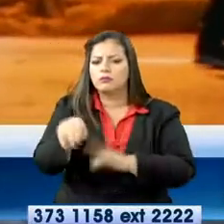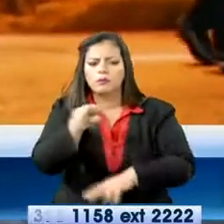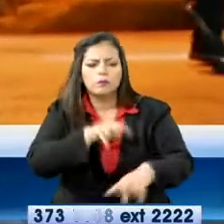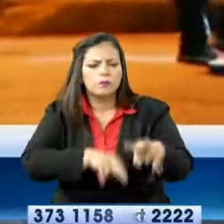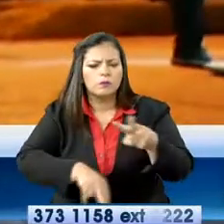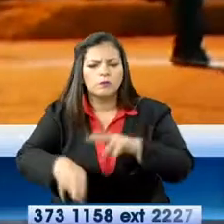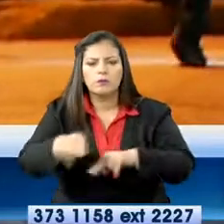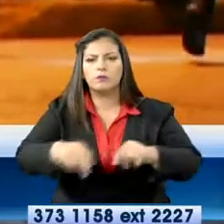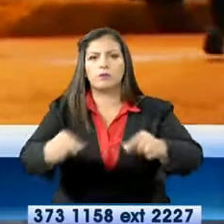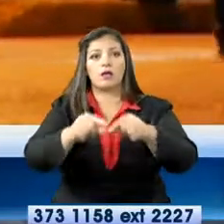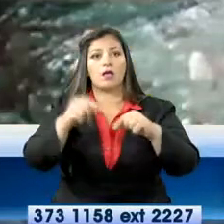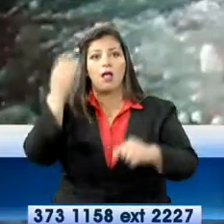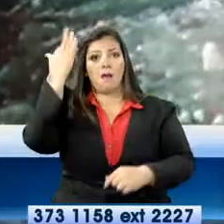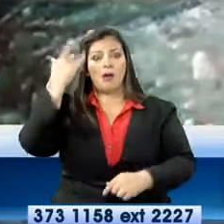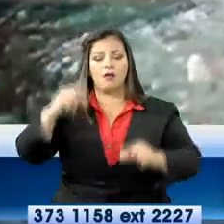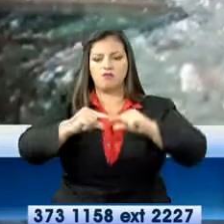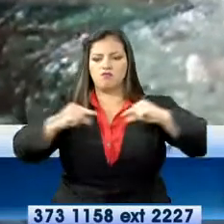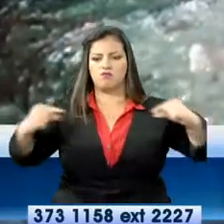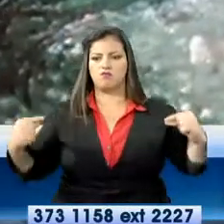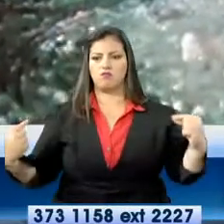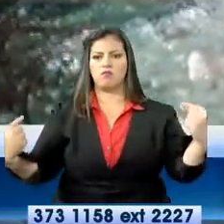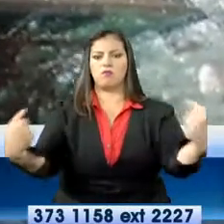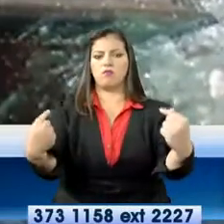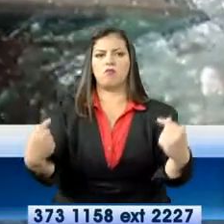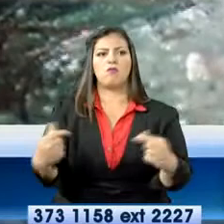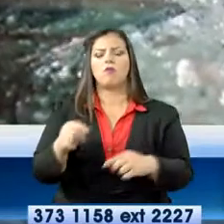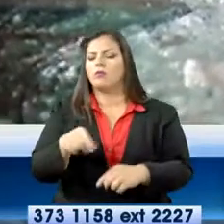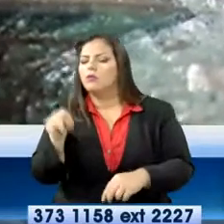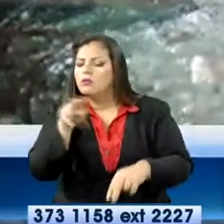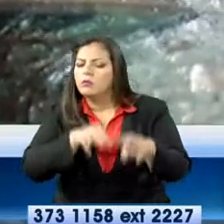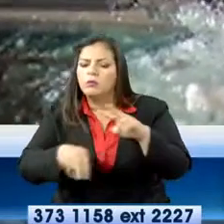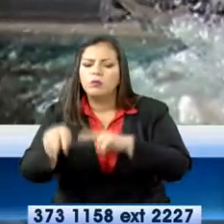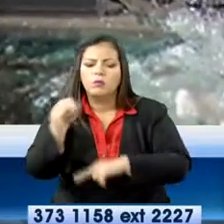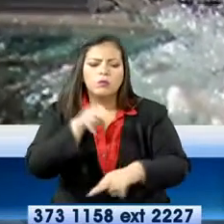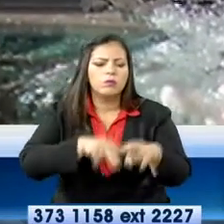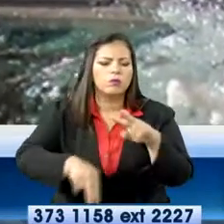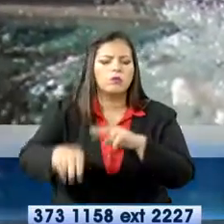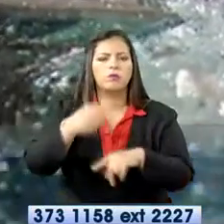recabar información. Informó Jorge Salazar.